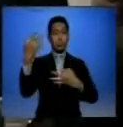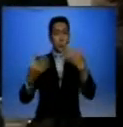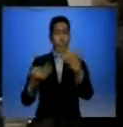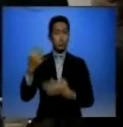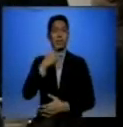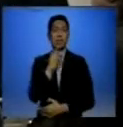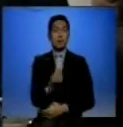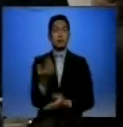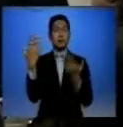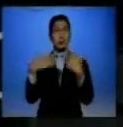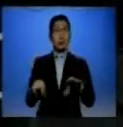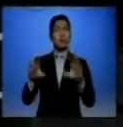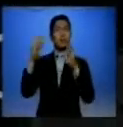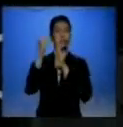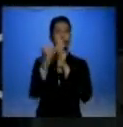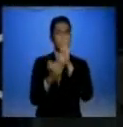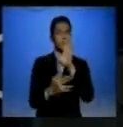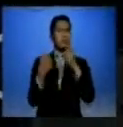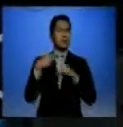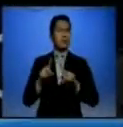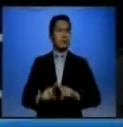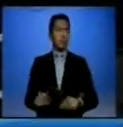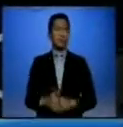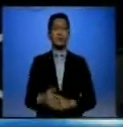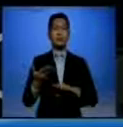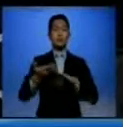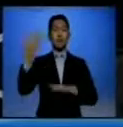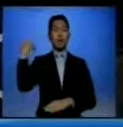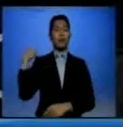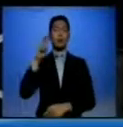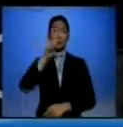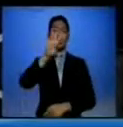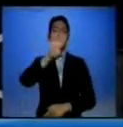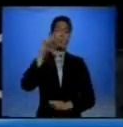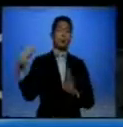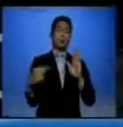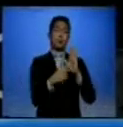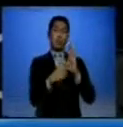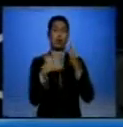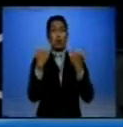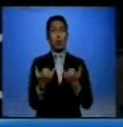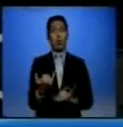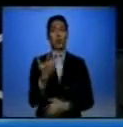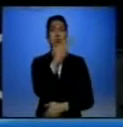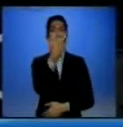la cobertura penal. Que antes tenía apenas 24.000 sentencias en el año 2008, hoy hablamos de